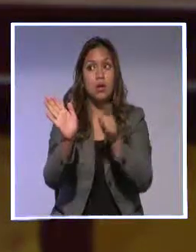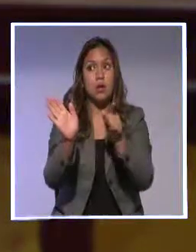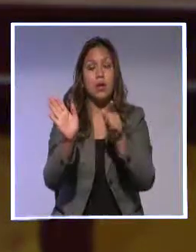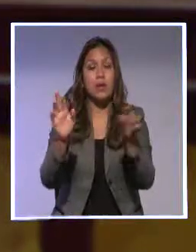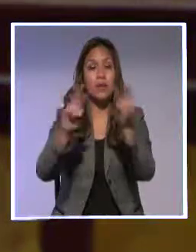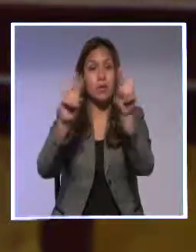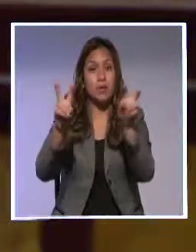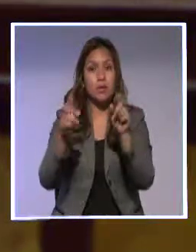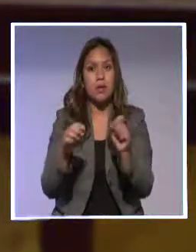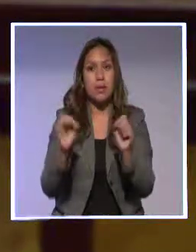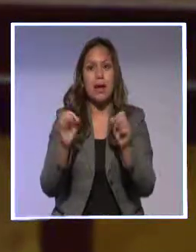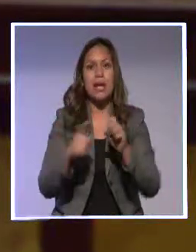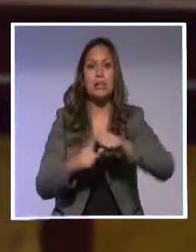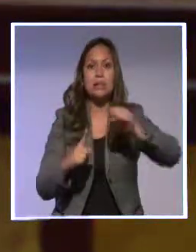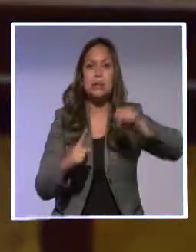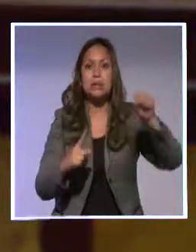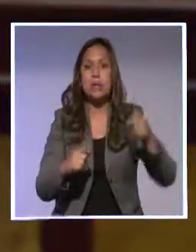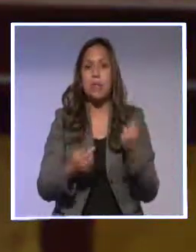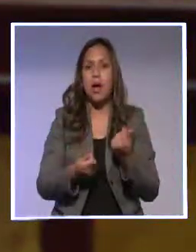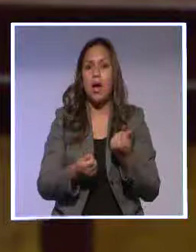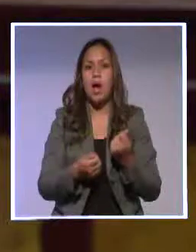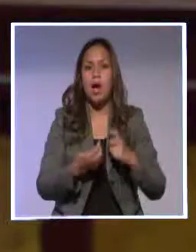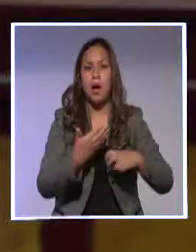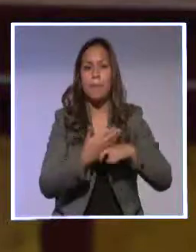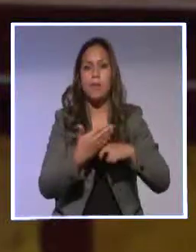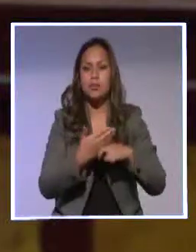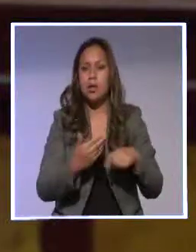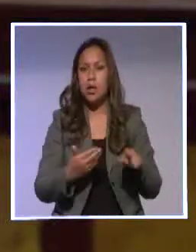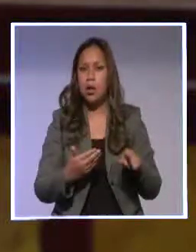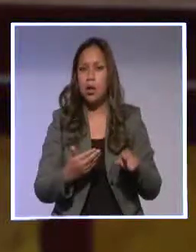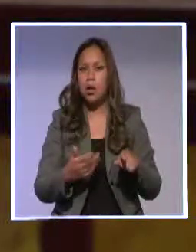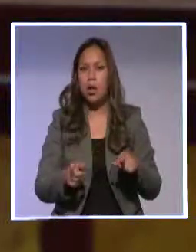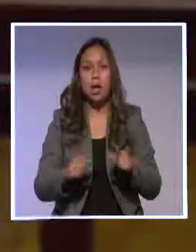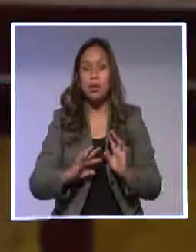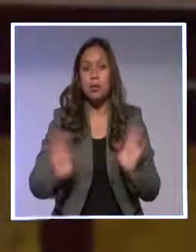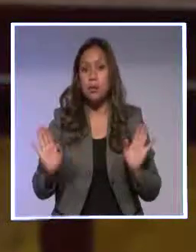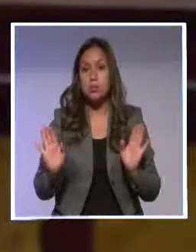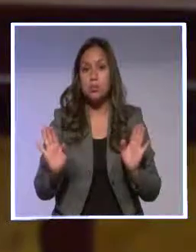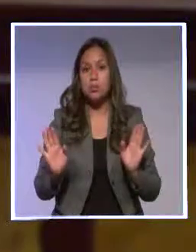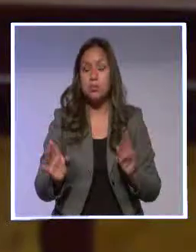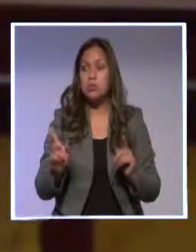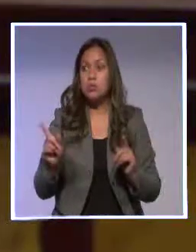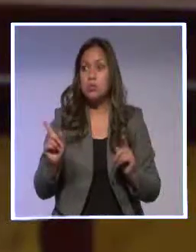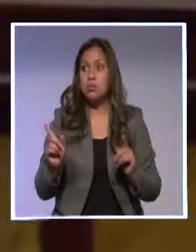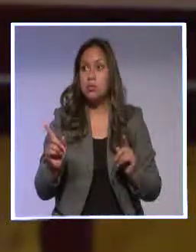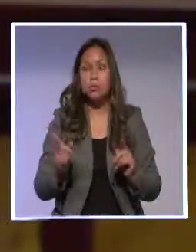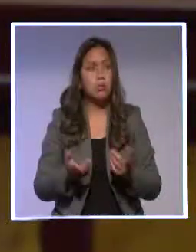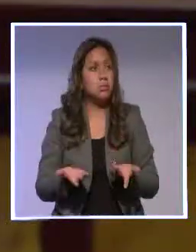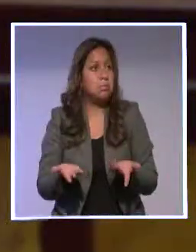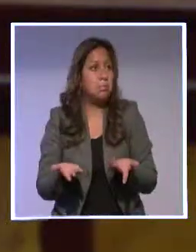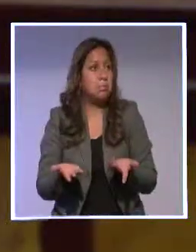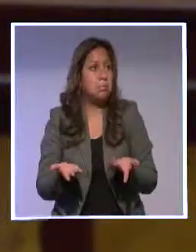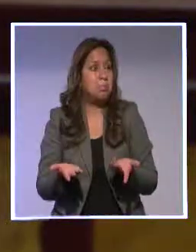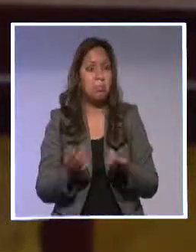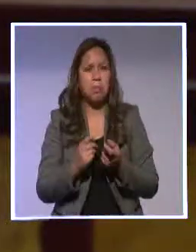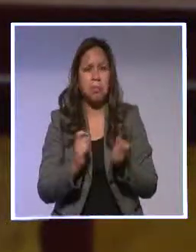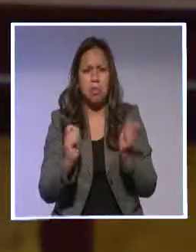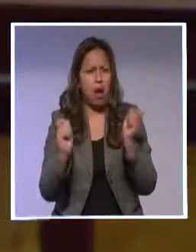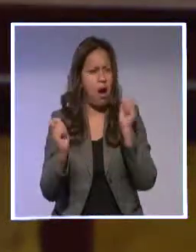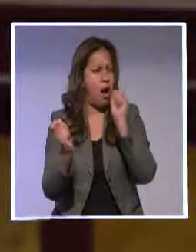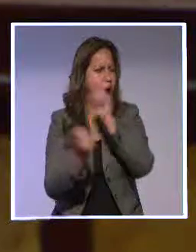y el sistema de cobro tarifario eso lo presentó como un avance y frente a ello no hubo ningún tipo más de